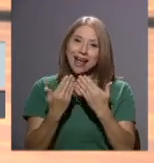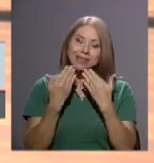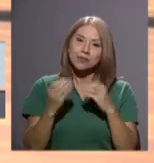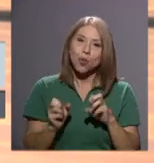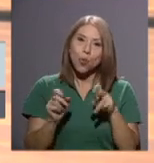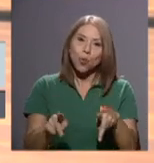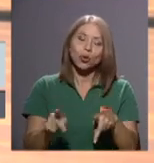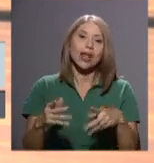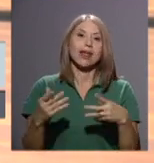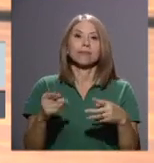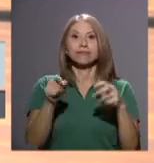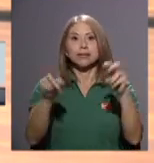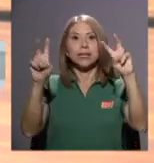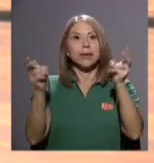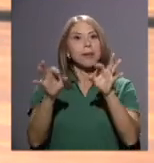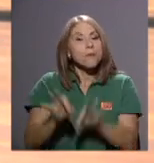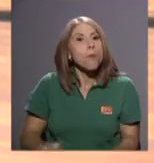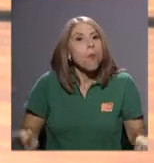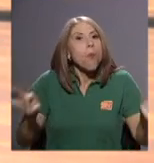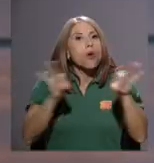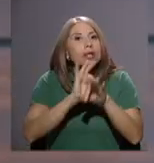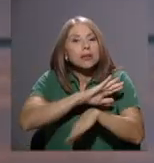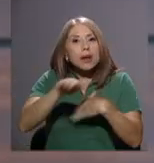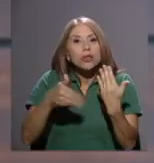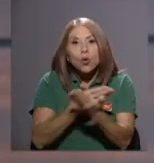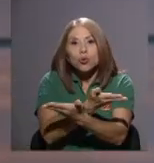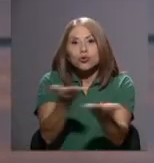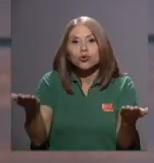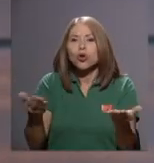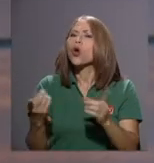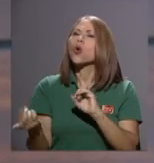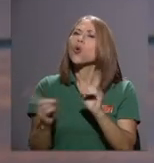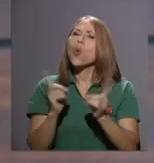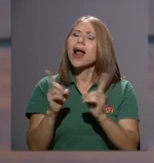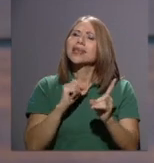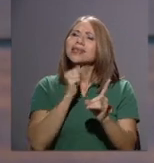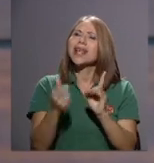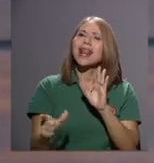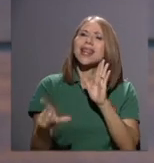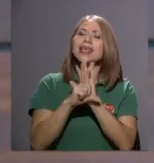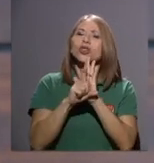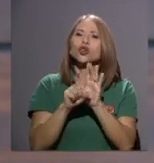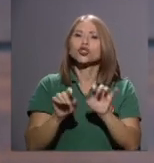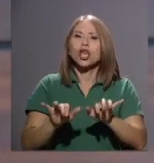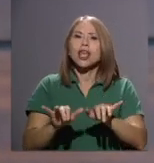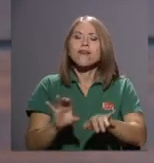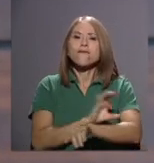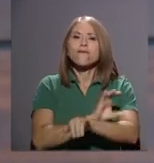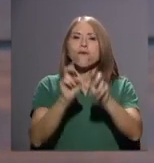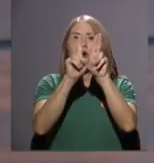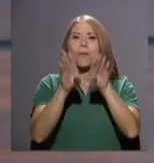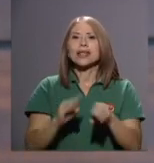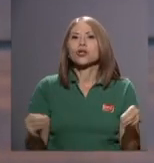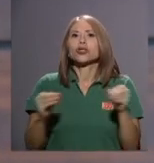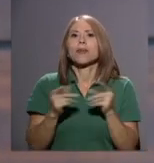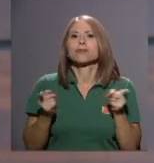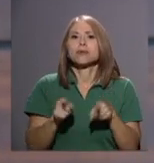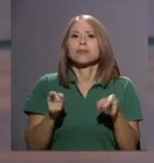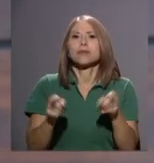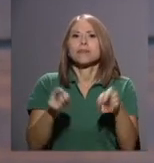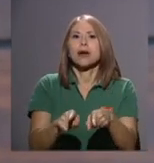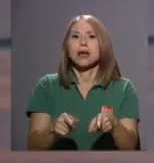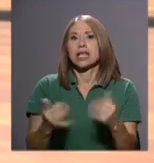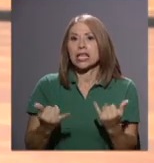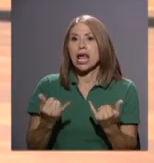tema tan importante para la población en general. ¿Cuáles son los delitos informáticos que más se dan y que ahora están